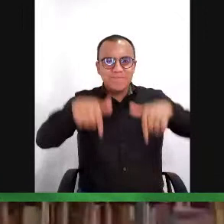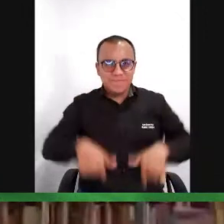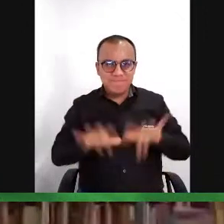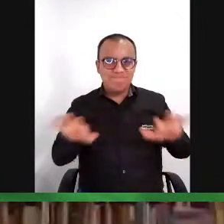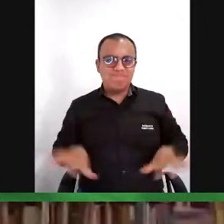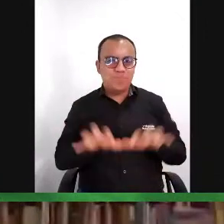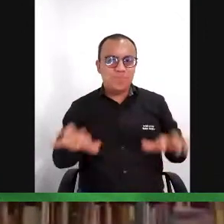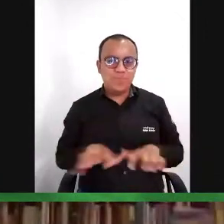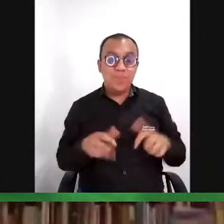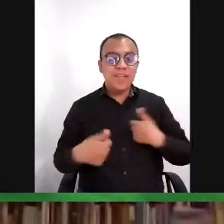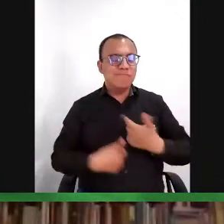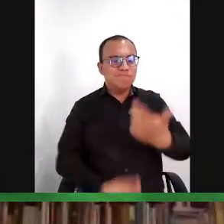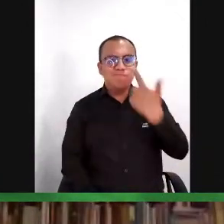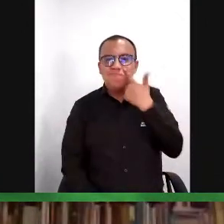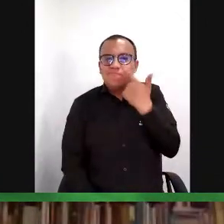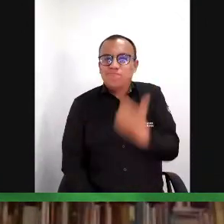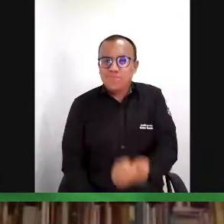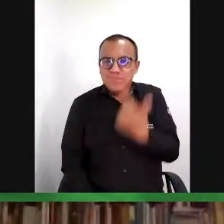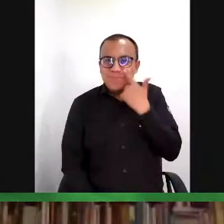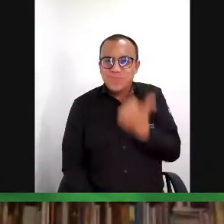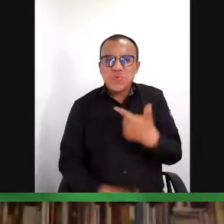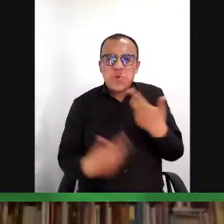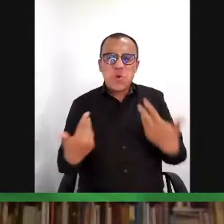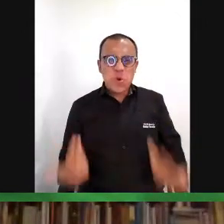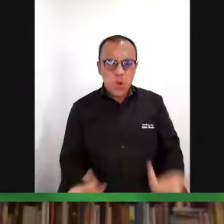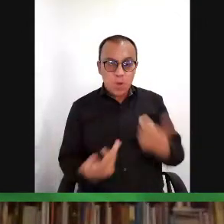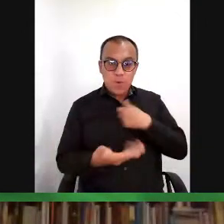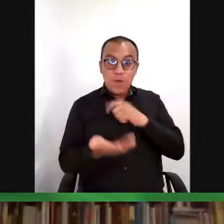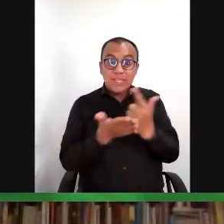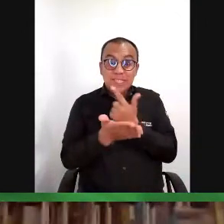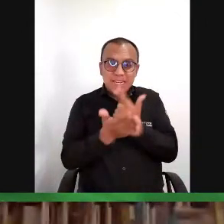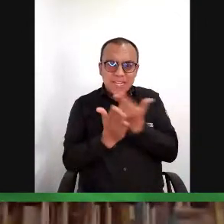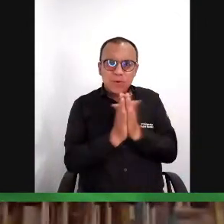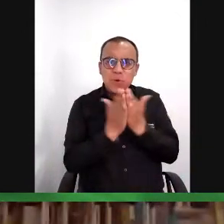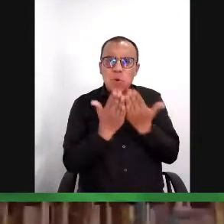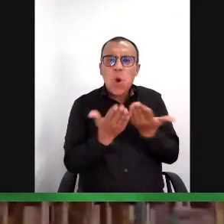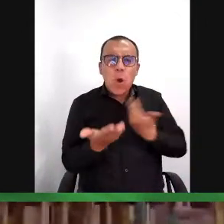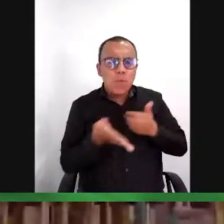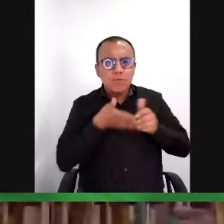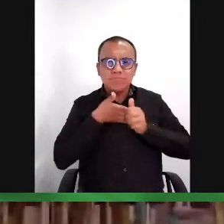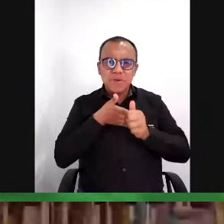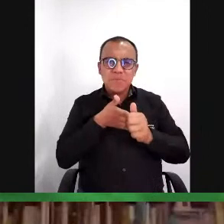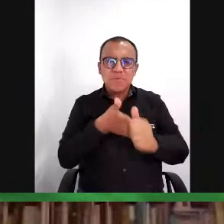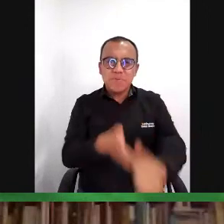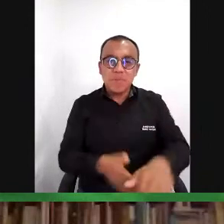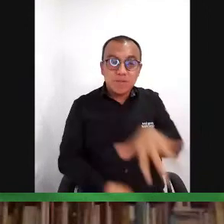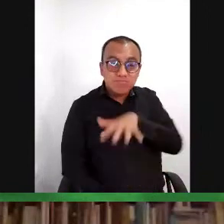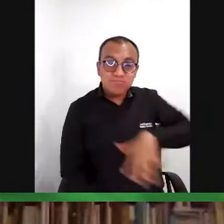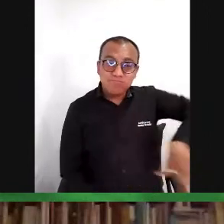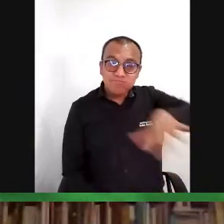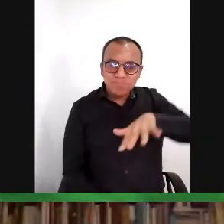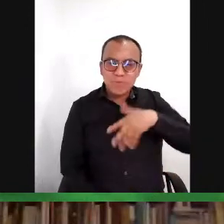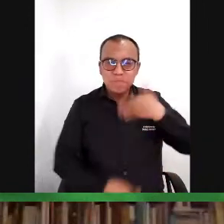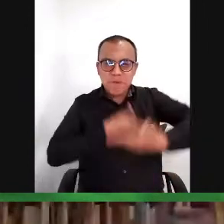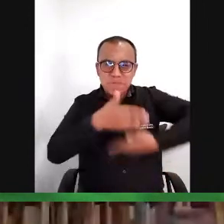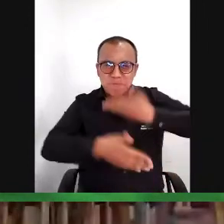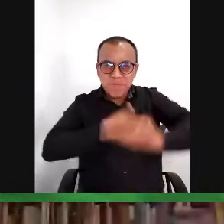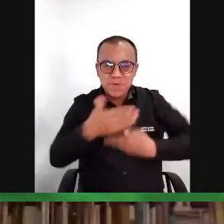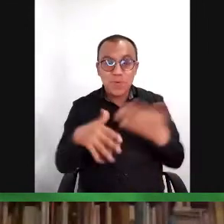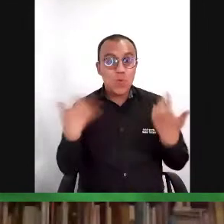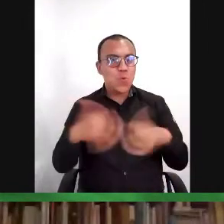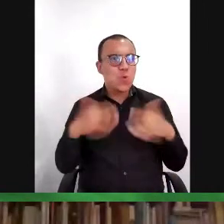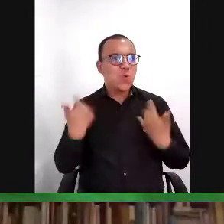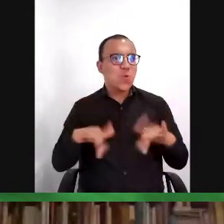pues nada, muy chévere poder hablar de este libro que para nosotros ha sido una guía de campo y que ha sido como un elemento